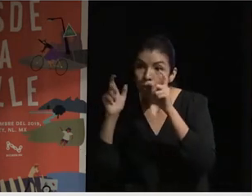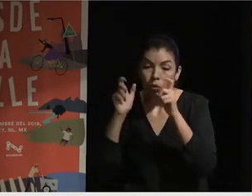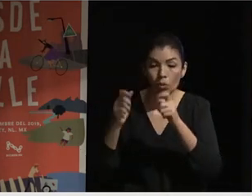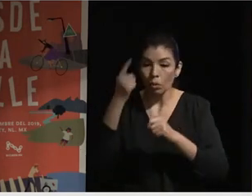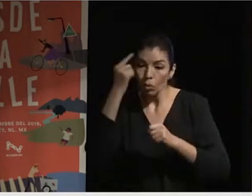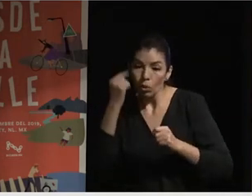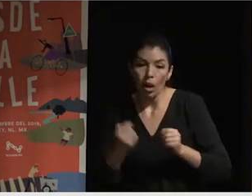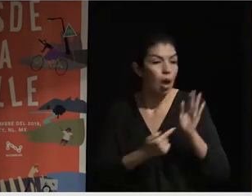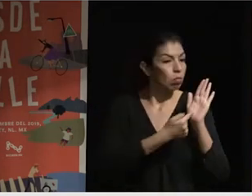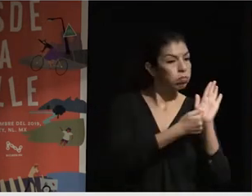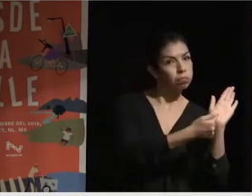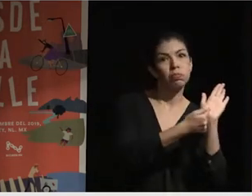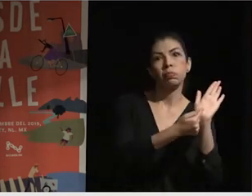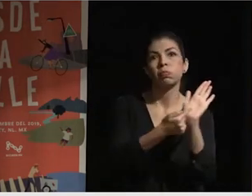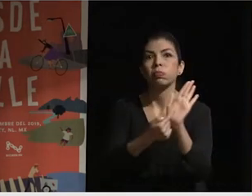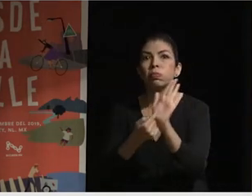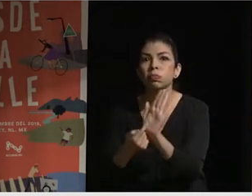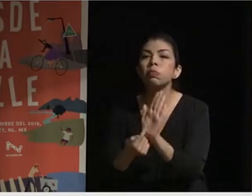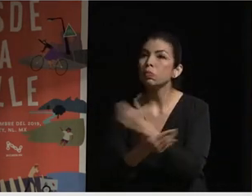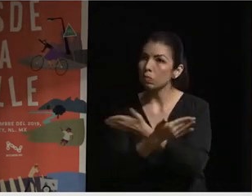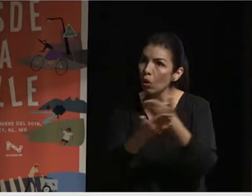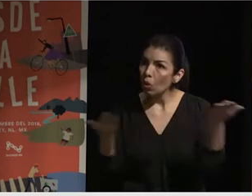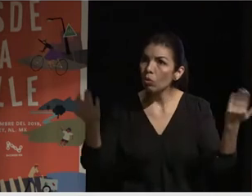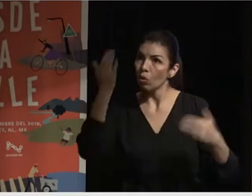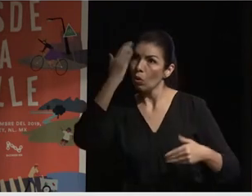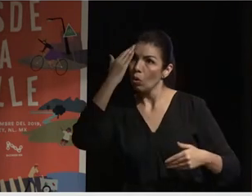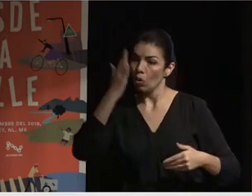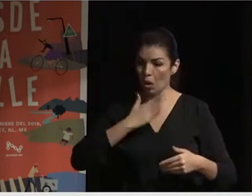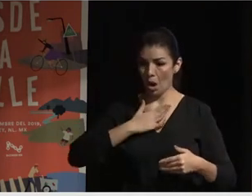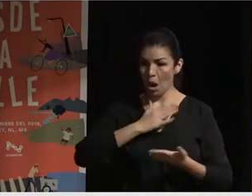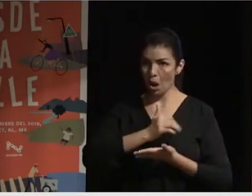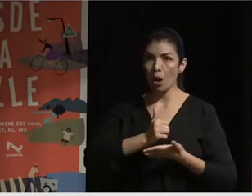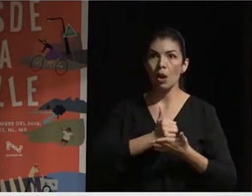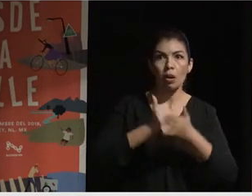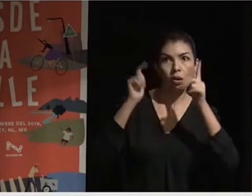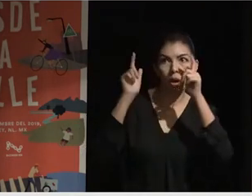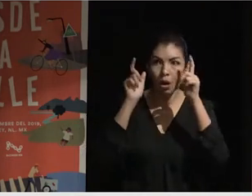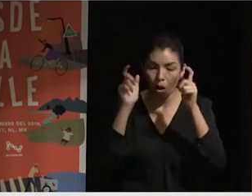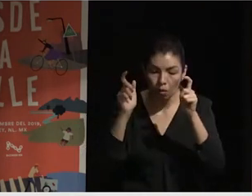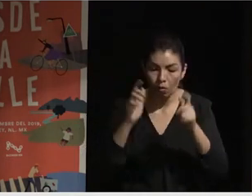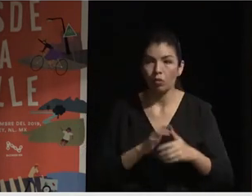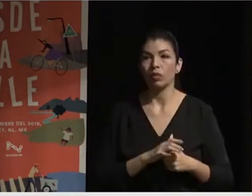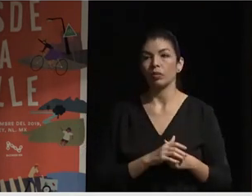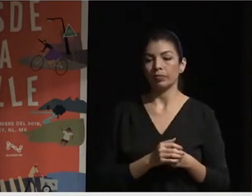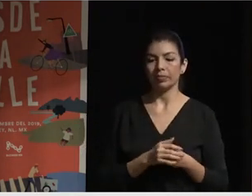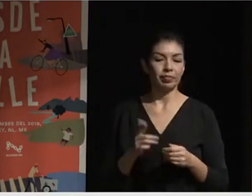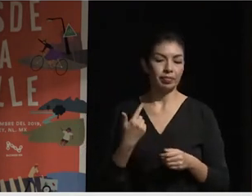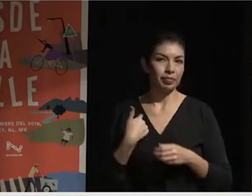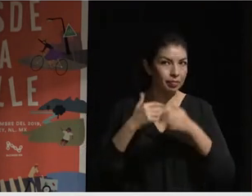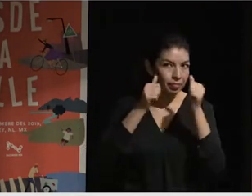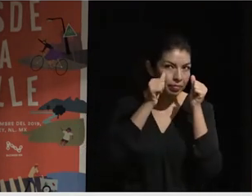ir a contemplar una exhibición de fotografía dentro de del mismo museo. Y es bastante peculiar que una de las personas nos decía,